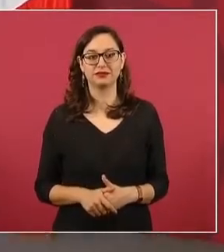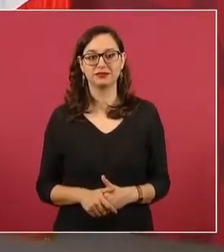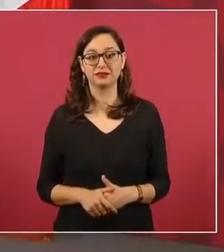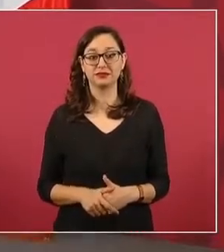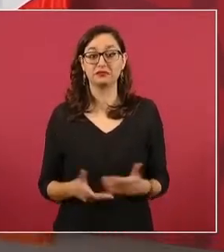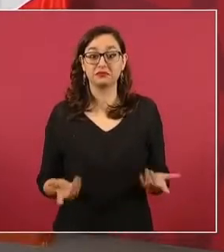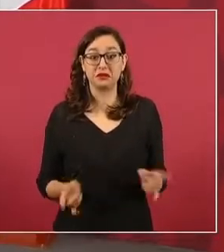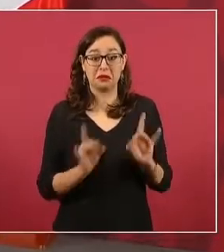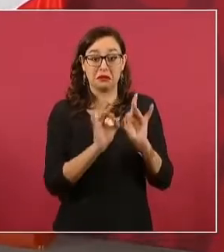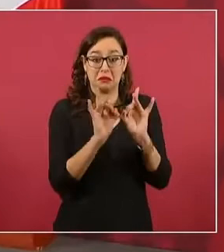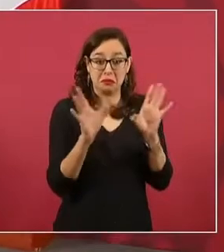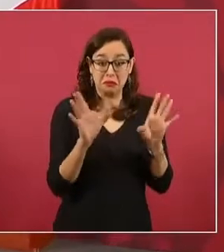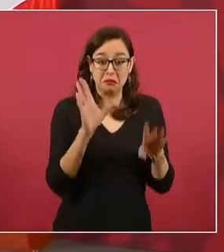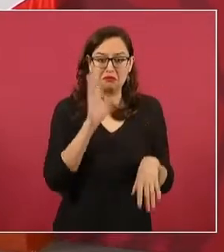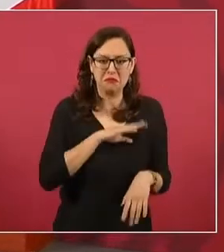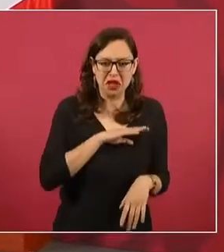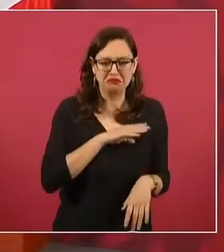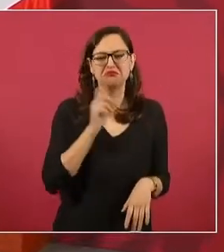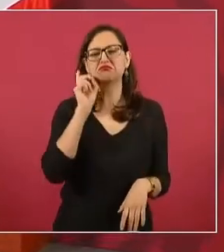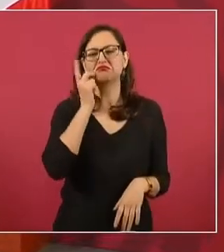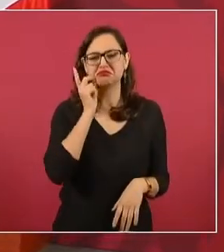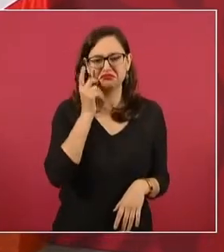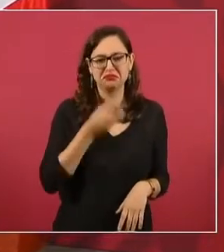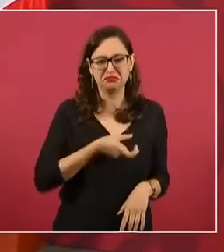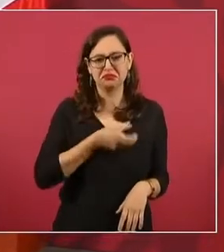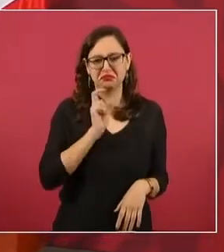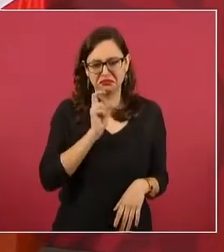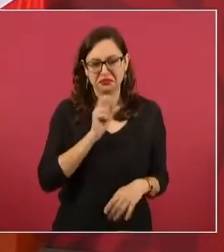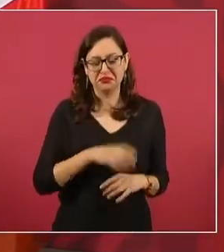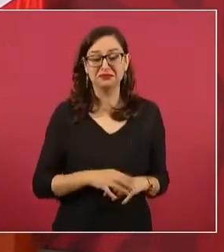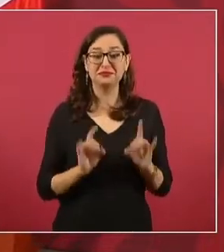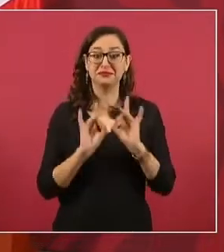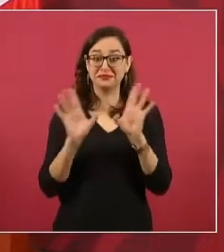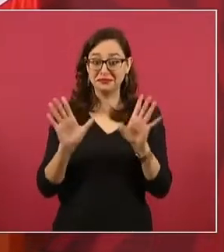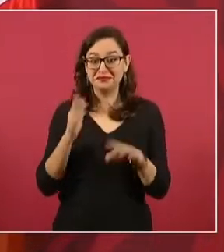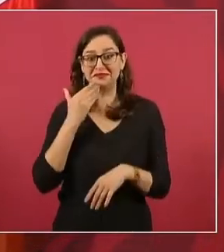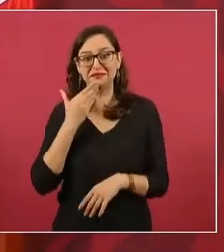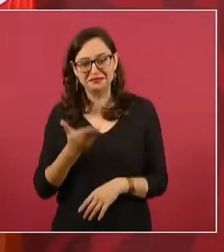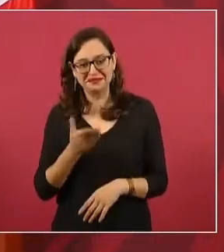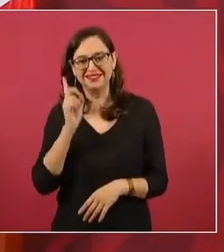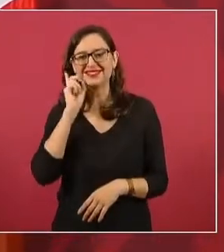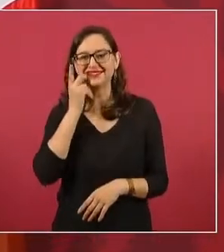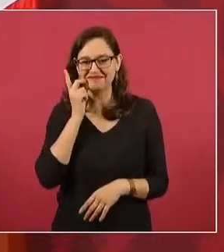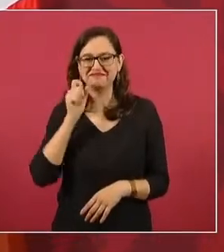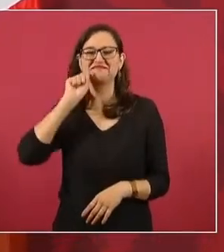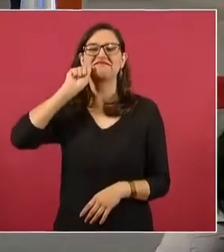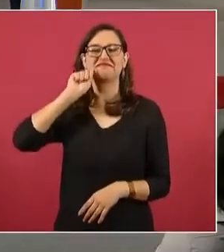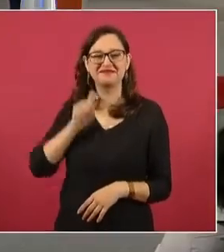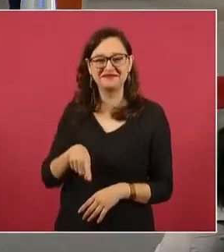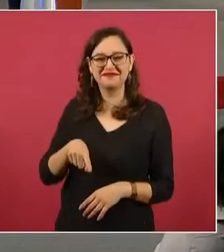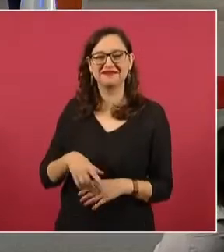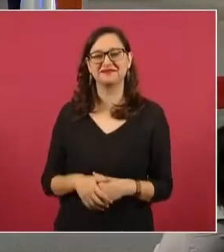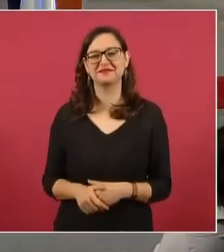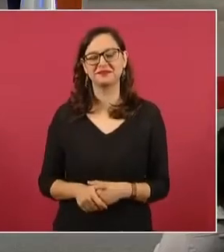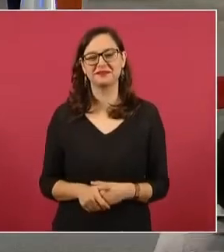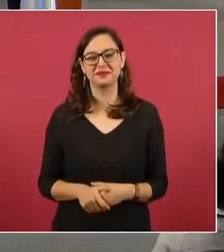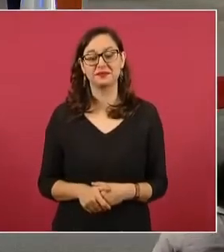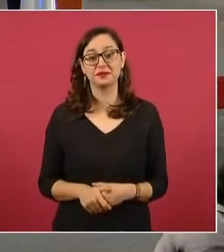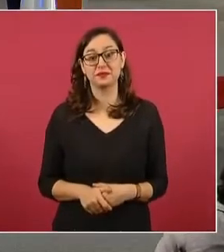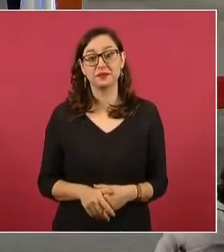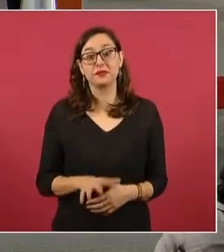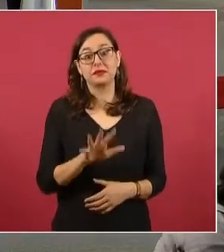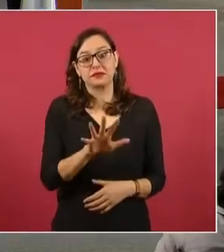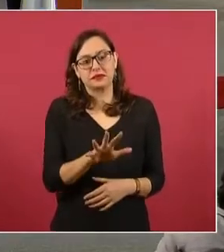todo mal un mezcal y para todo bien también. Presidente, únicamente le digo,